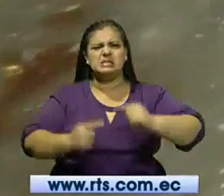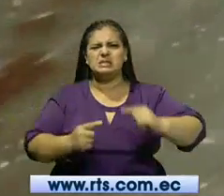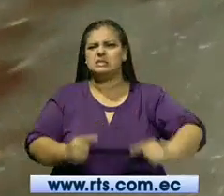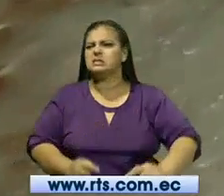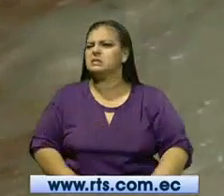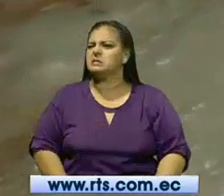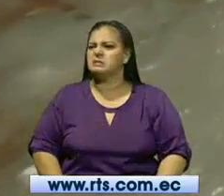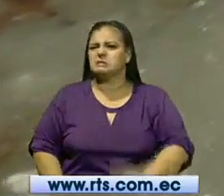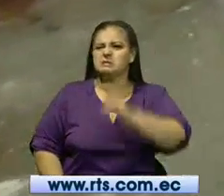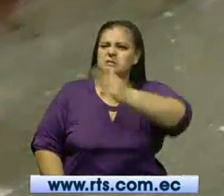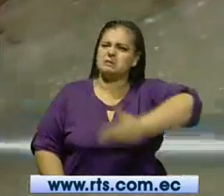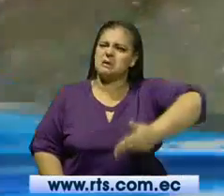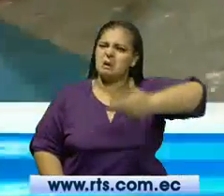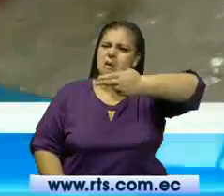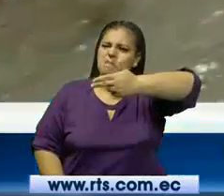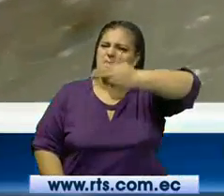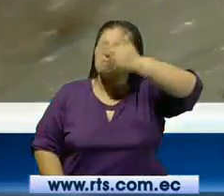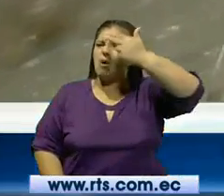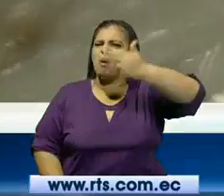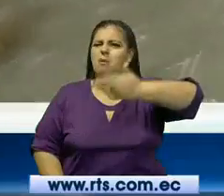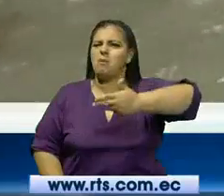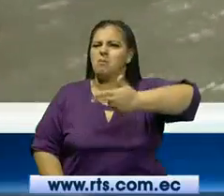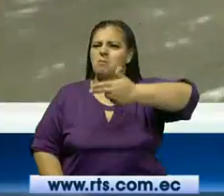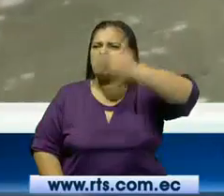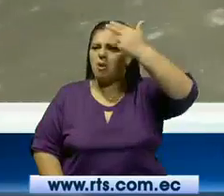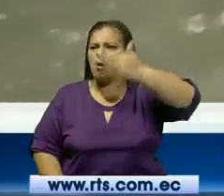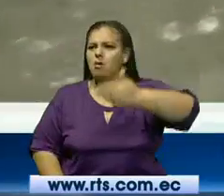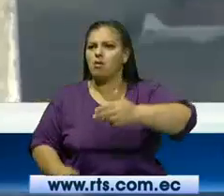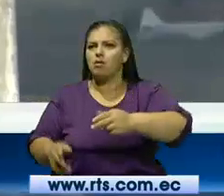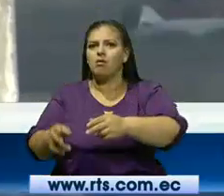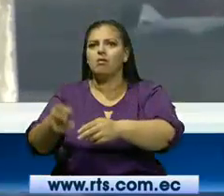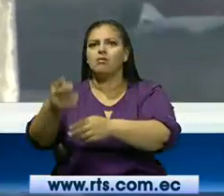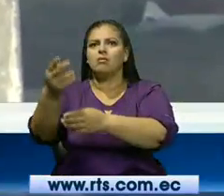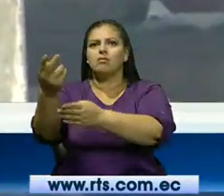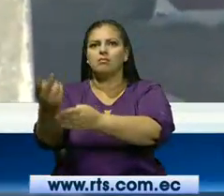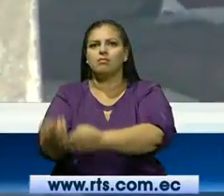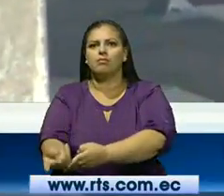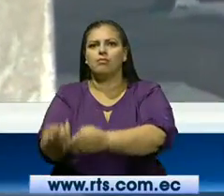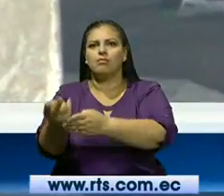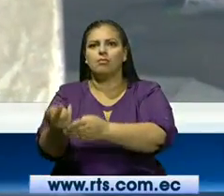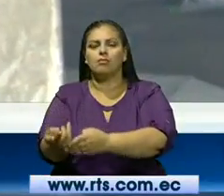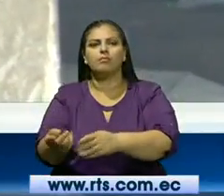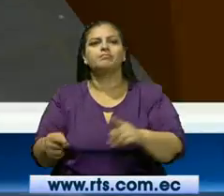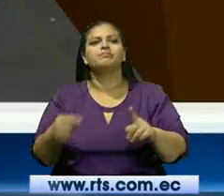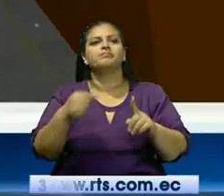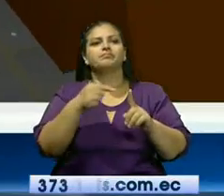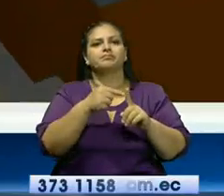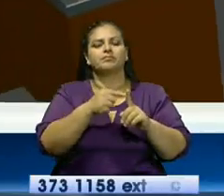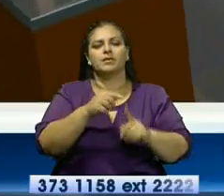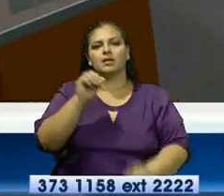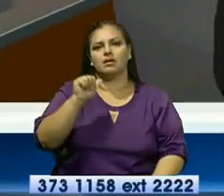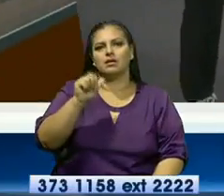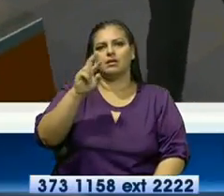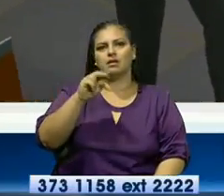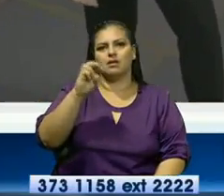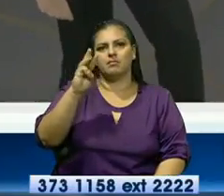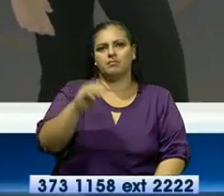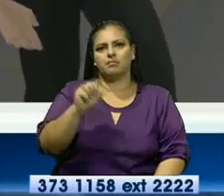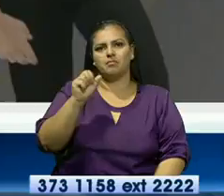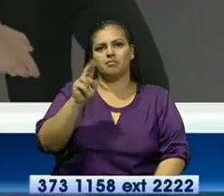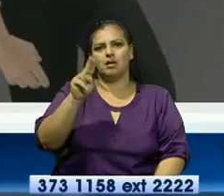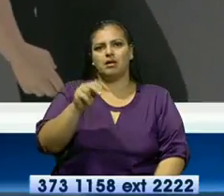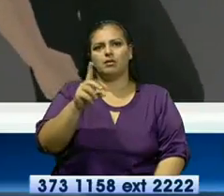La agresión se produjo en la cocina de la vivienda. Con una cartuchera, Armando Herrera, de 47 años, atacó a su